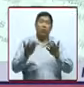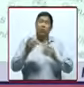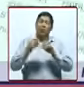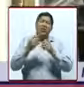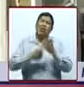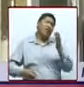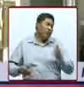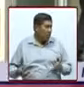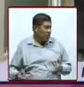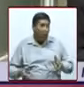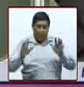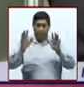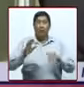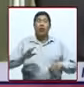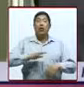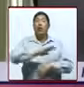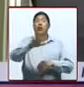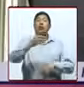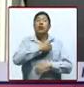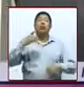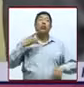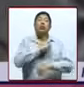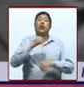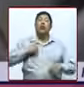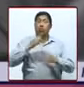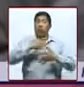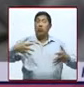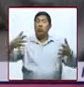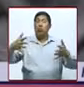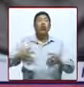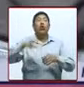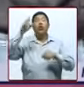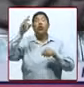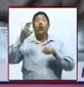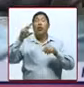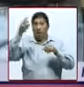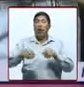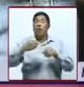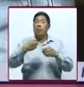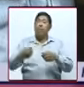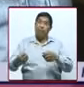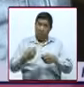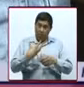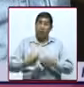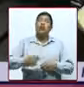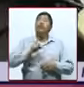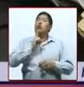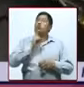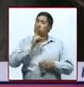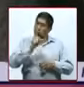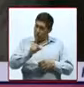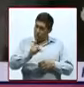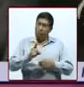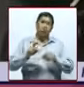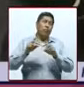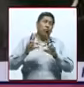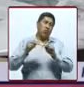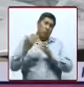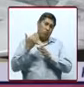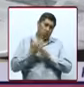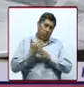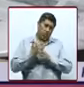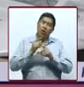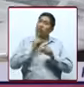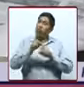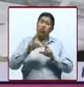que va del proceso. Es que la Asamblea tiene que garantizarnos de que no va a haber ningún otro amparo y que ninguna otra sala pueda entorpecer